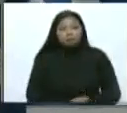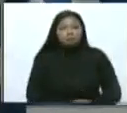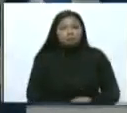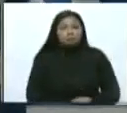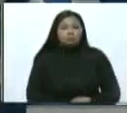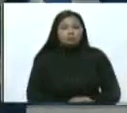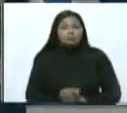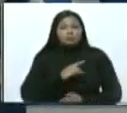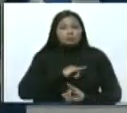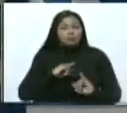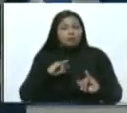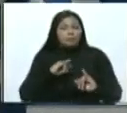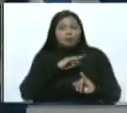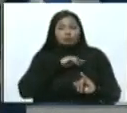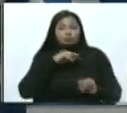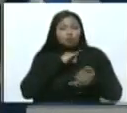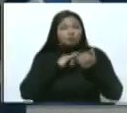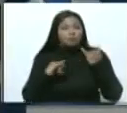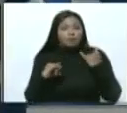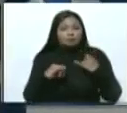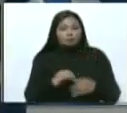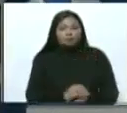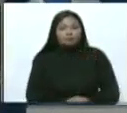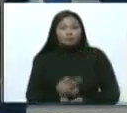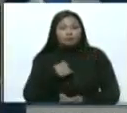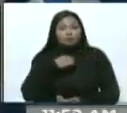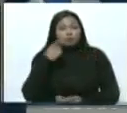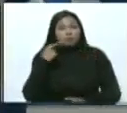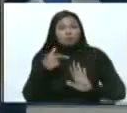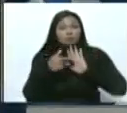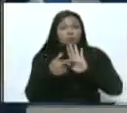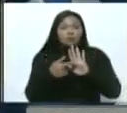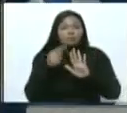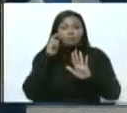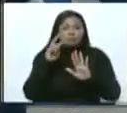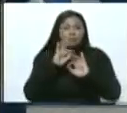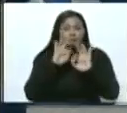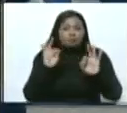Ya para terminar, quiero destacar una trama,